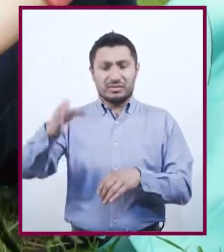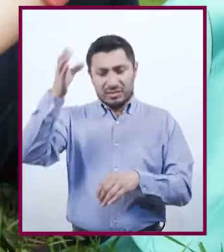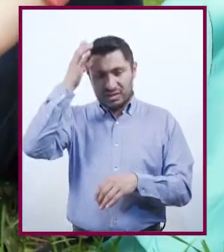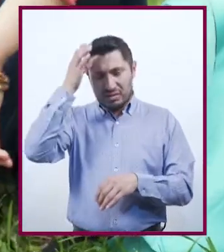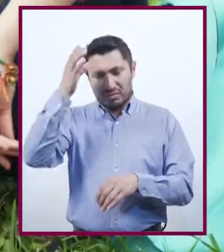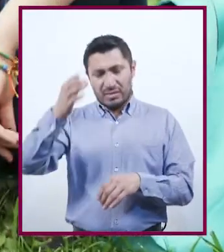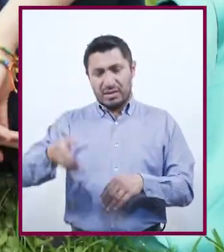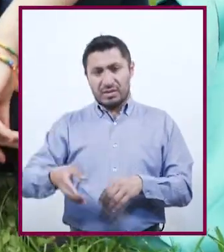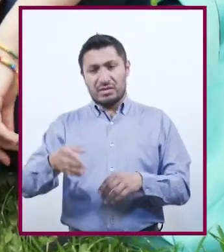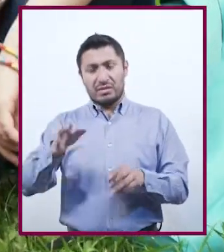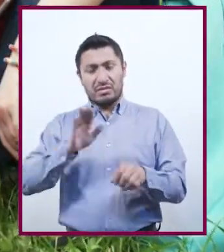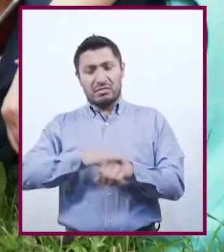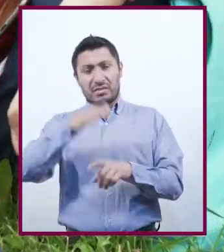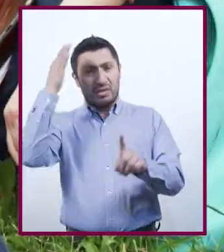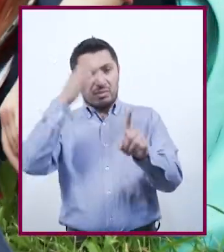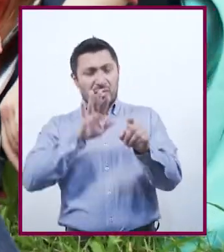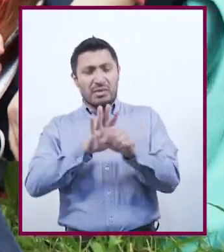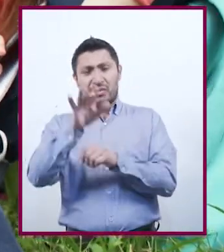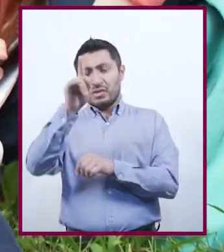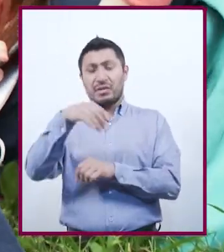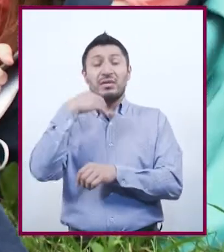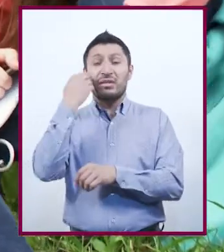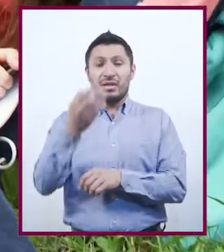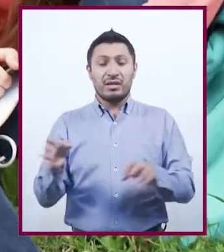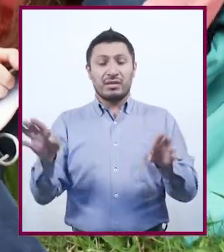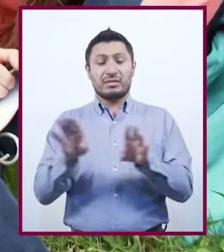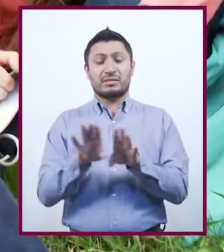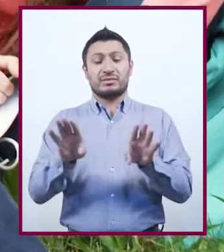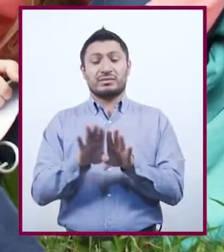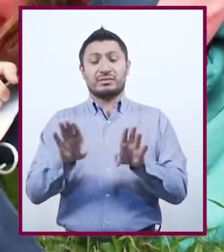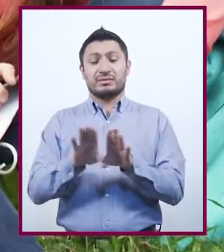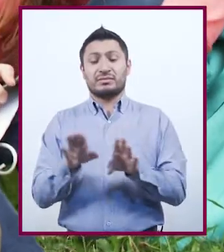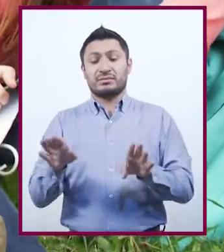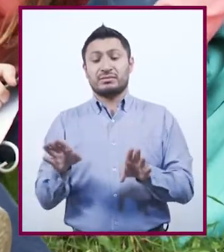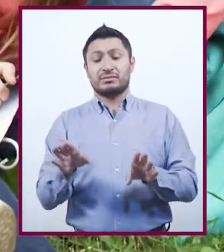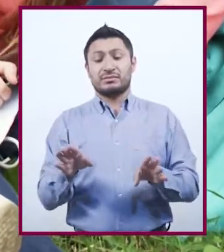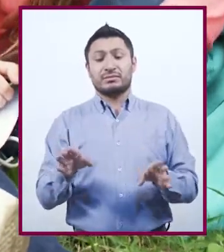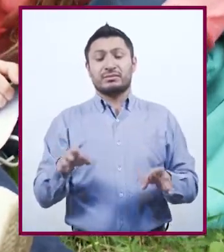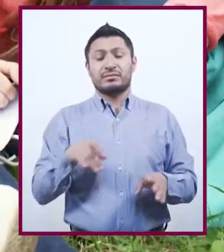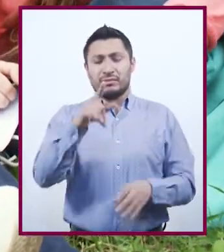una ventaja de ser joven es como que puedes